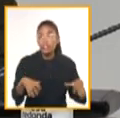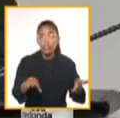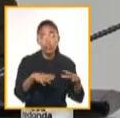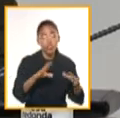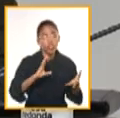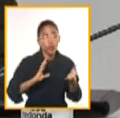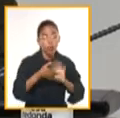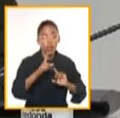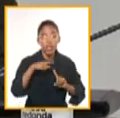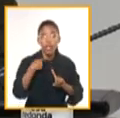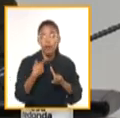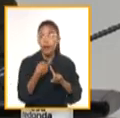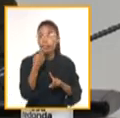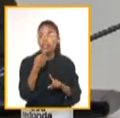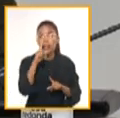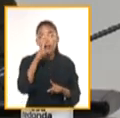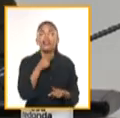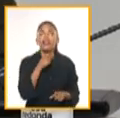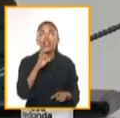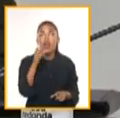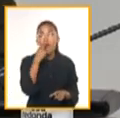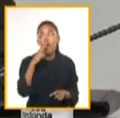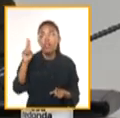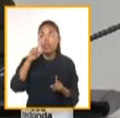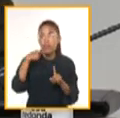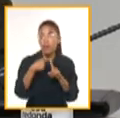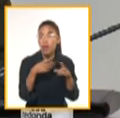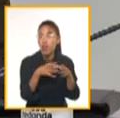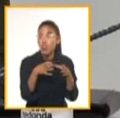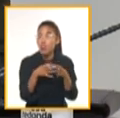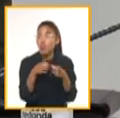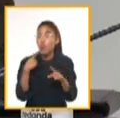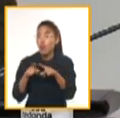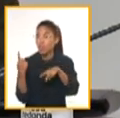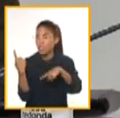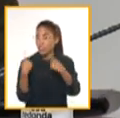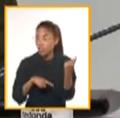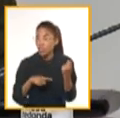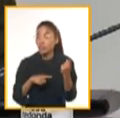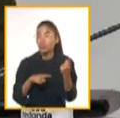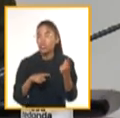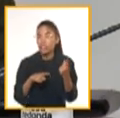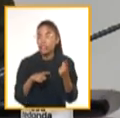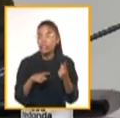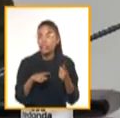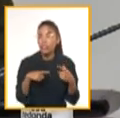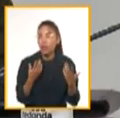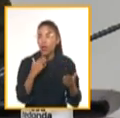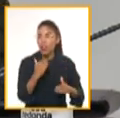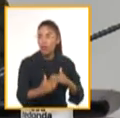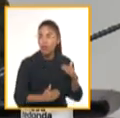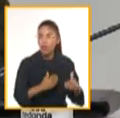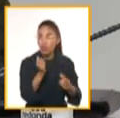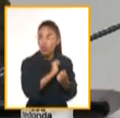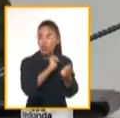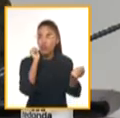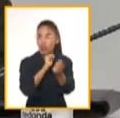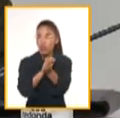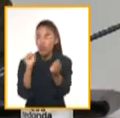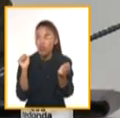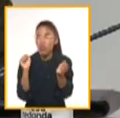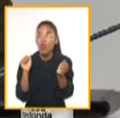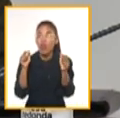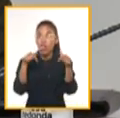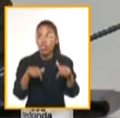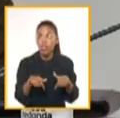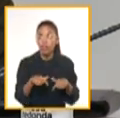y también pues la ultraderecha que desde los medios se articula frente a los procesos liberadores en nuestra región y en otras partes